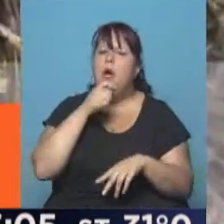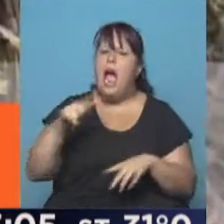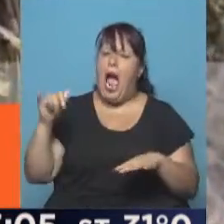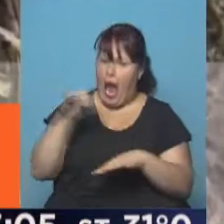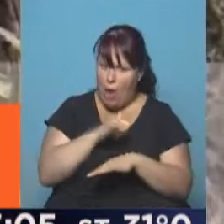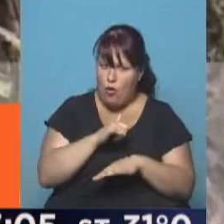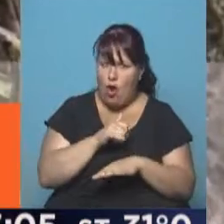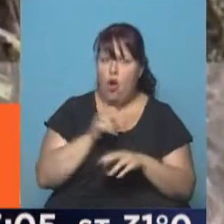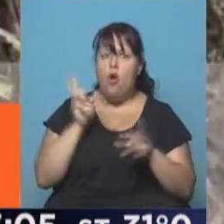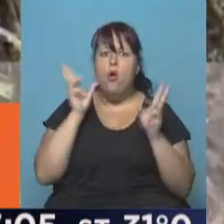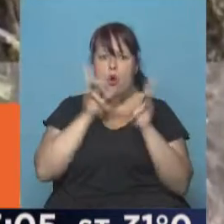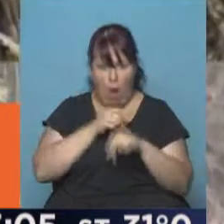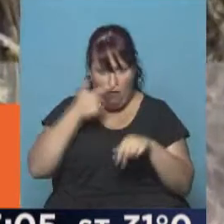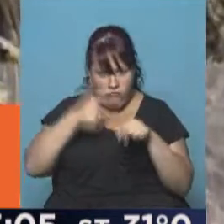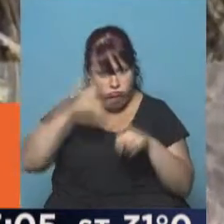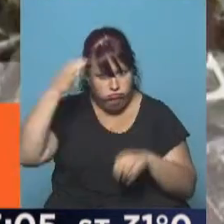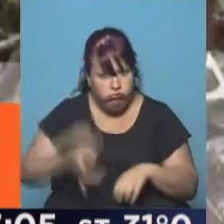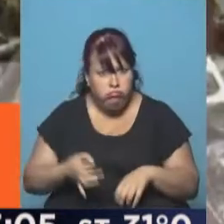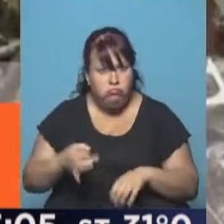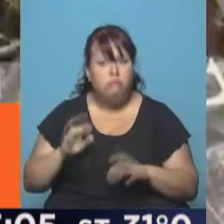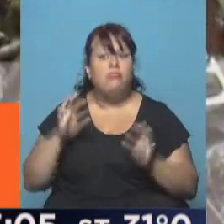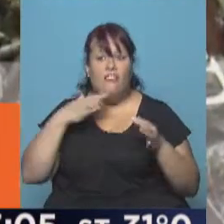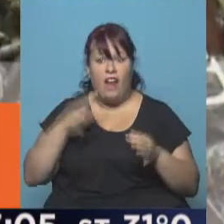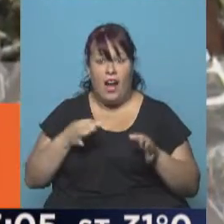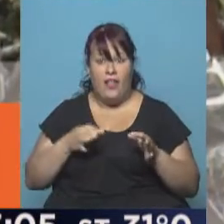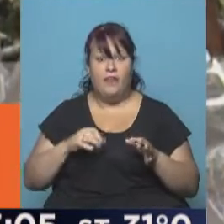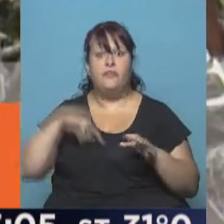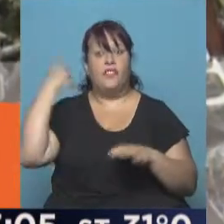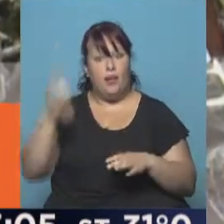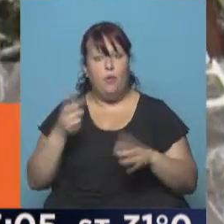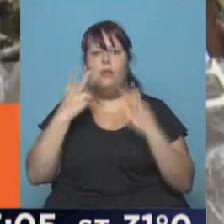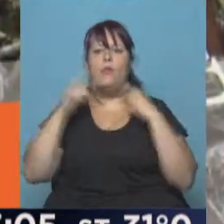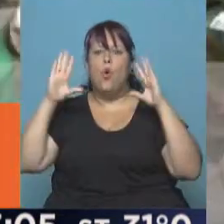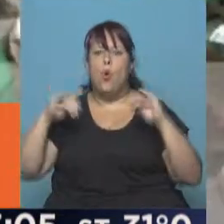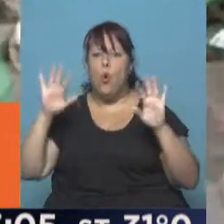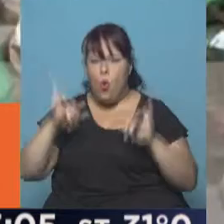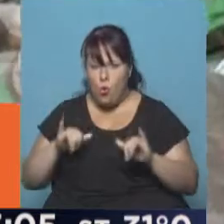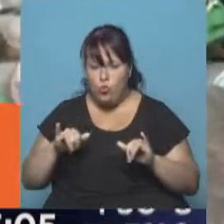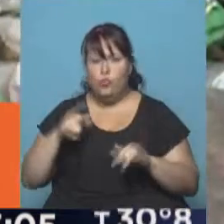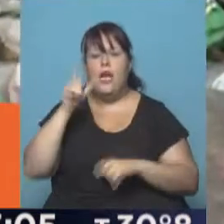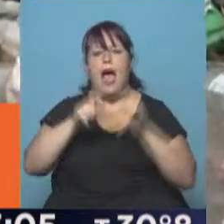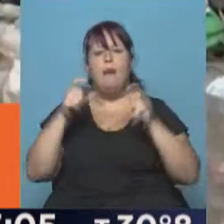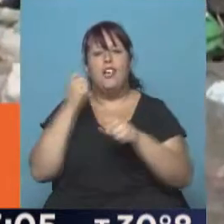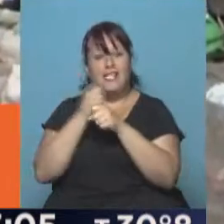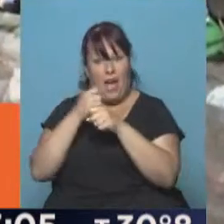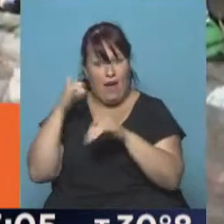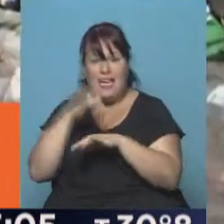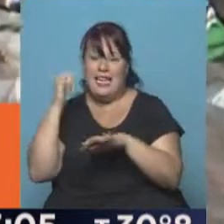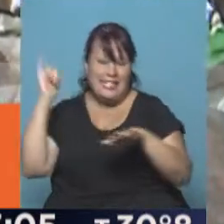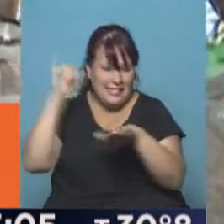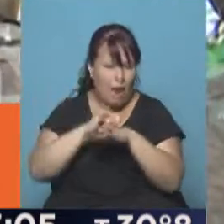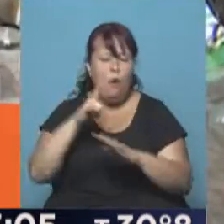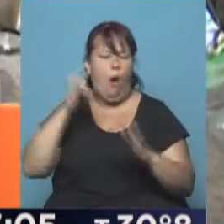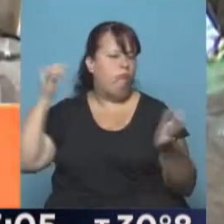aeronave se quedó fehacientemente sin combustible y luego sin sistema eléctrico. La tripulación intentó aterrizar, pero se